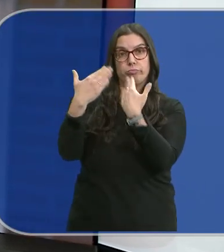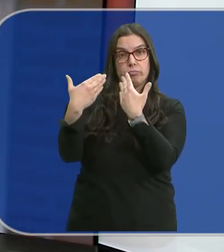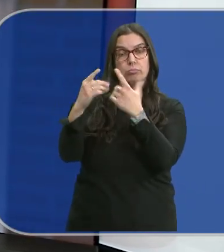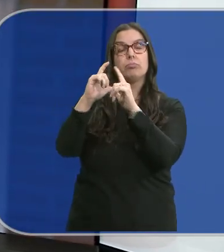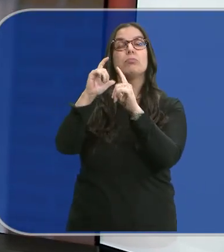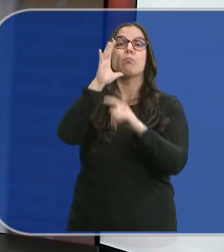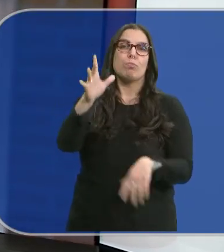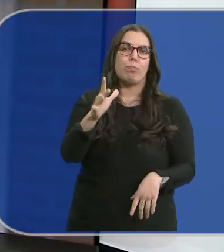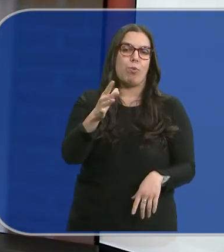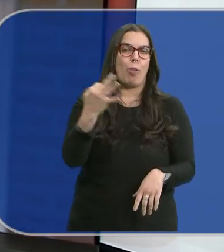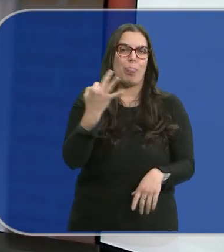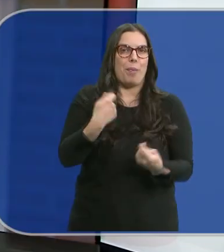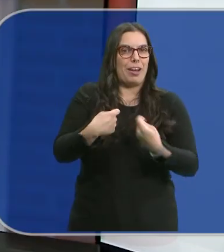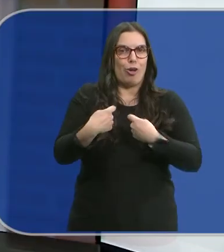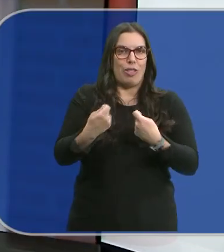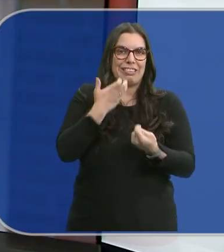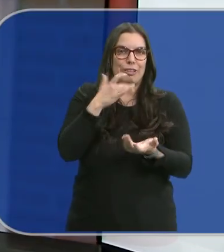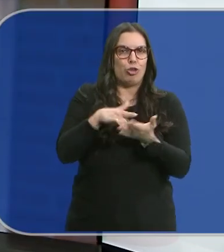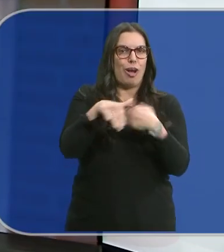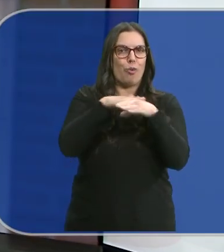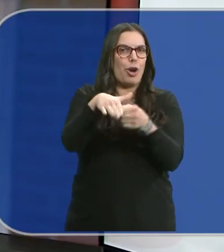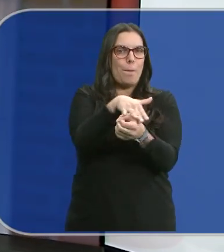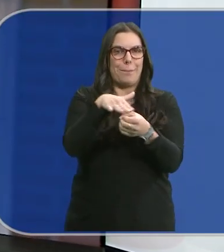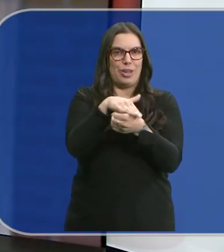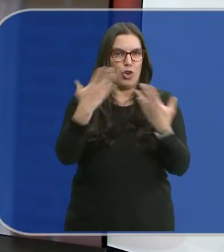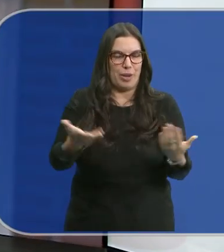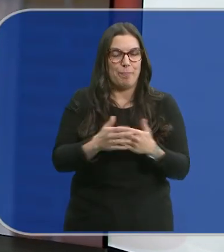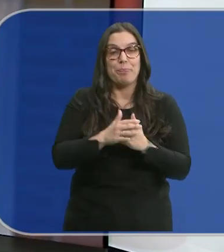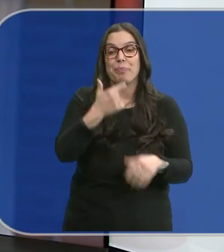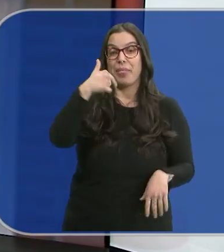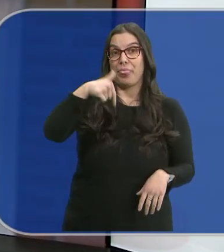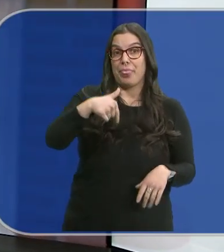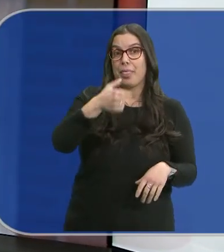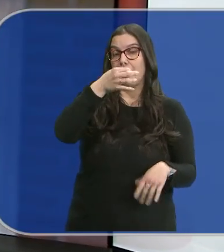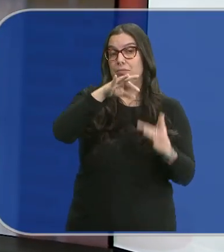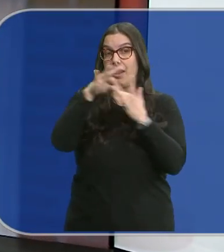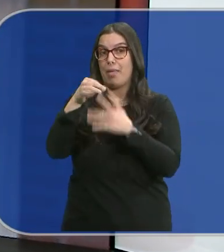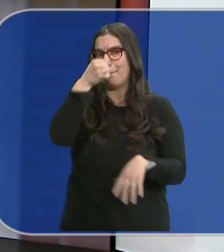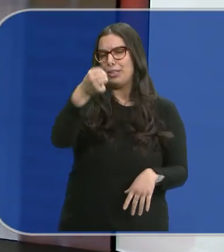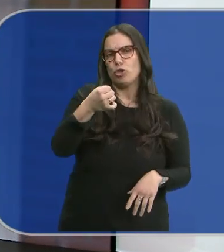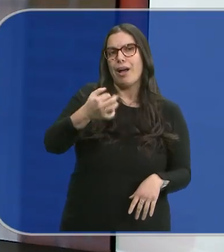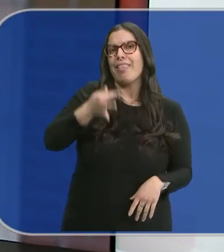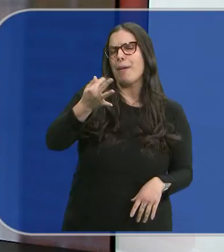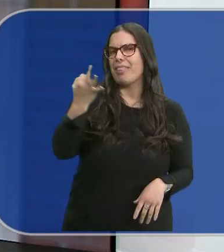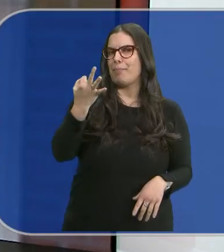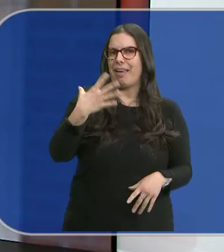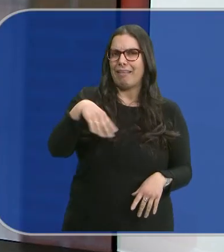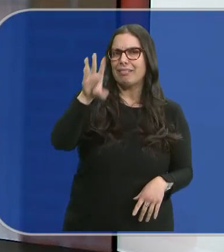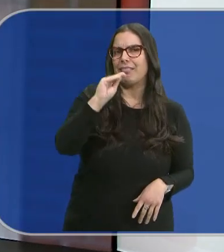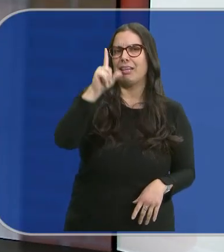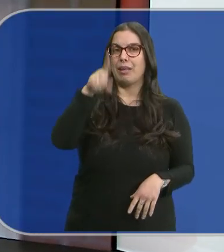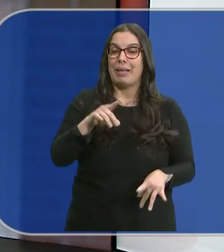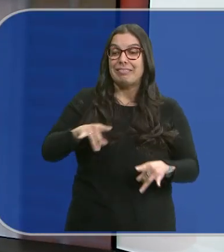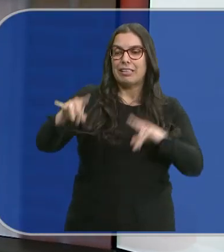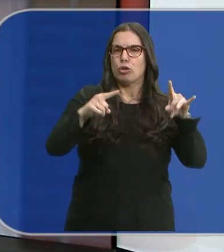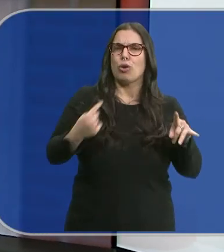y Junqueras por la obligación de negociar cuando se está en minoría. Dice Martínez que es imprescindible entender además la singularidad